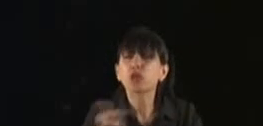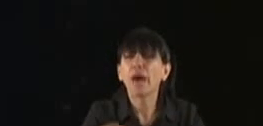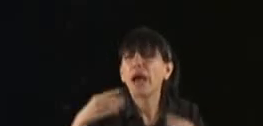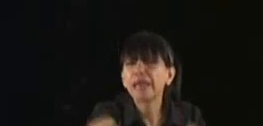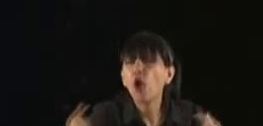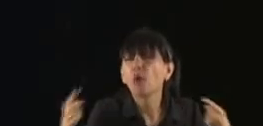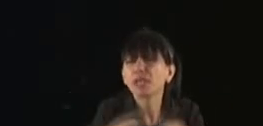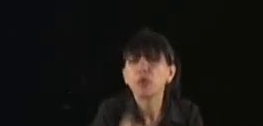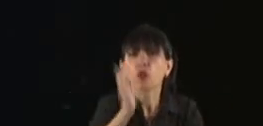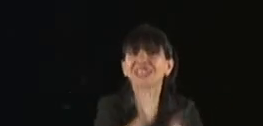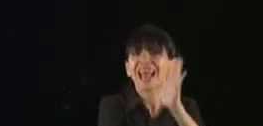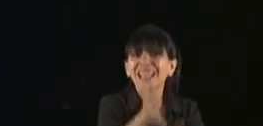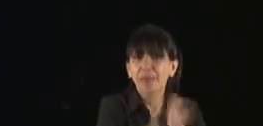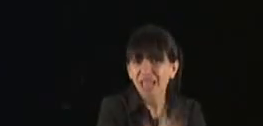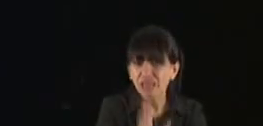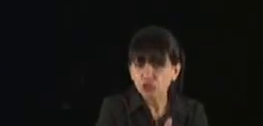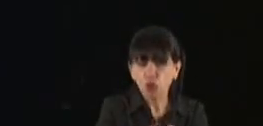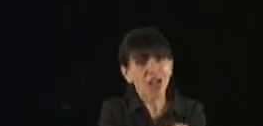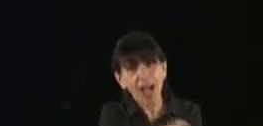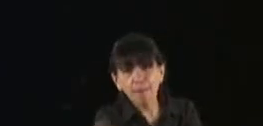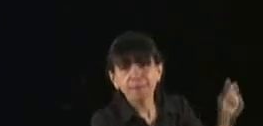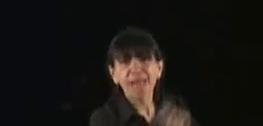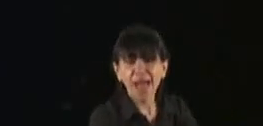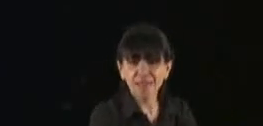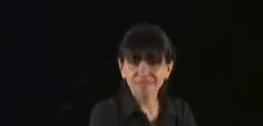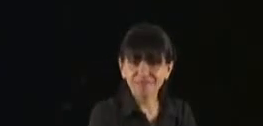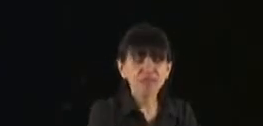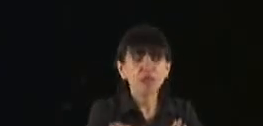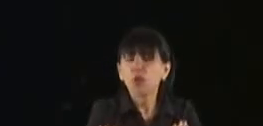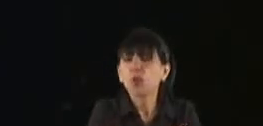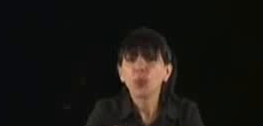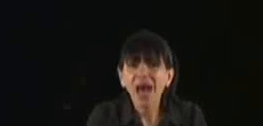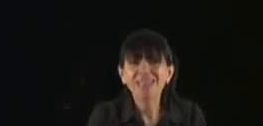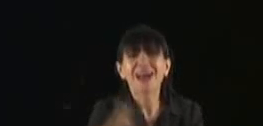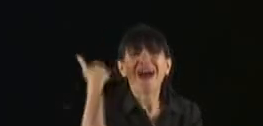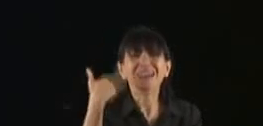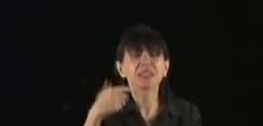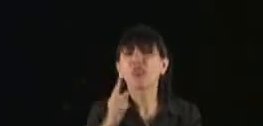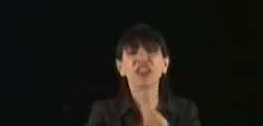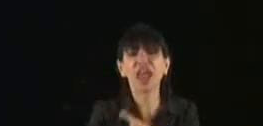venía dando hasta ahora a los argentinos. Salir de esa lógica manicomial